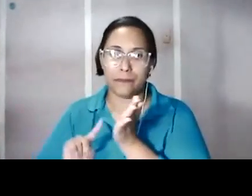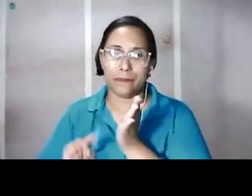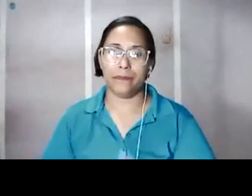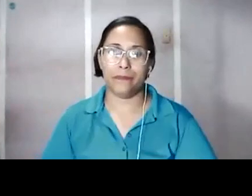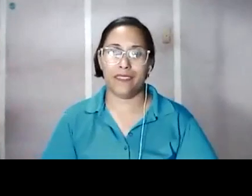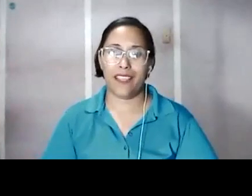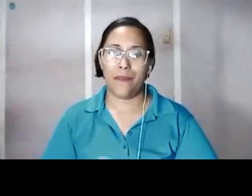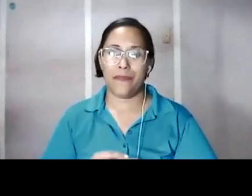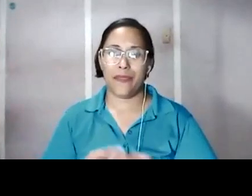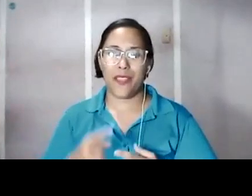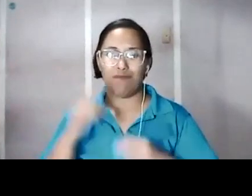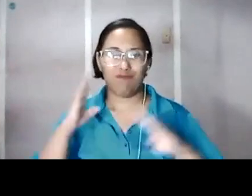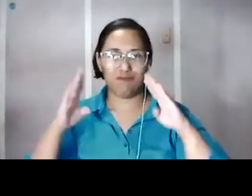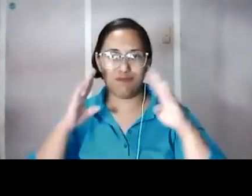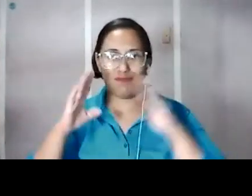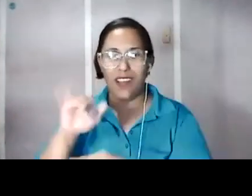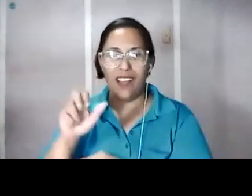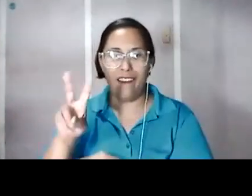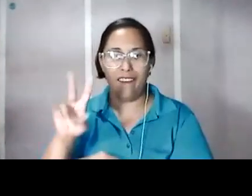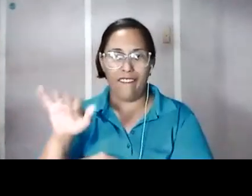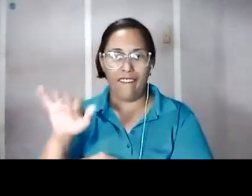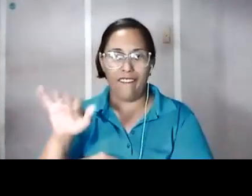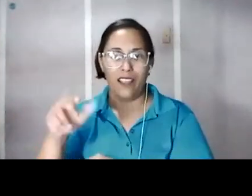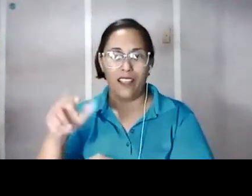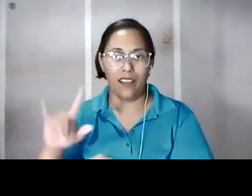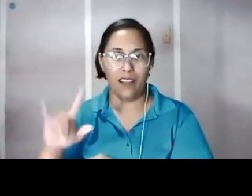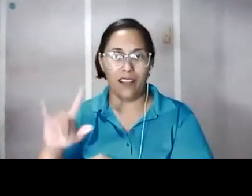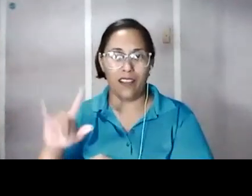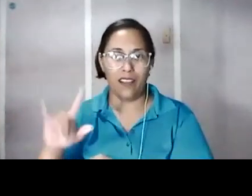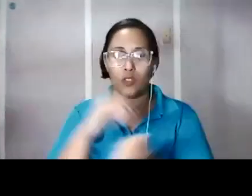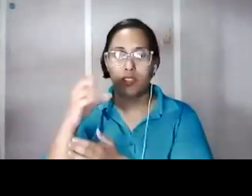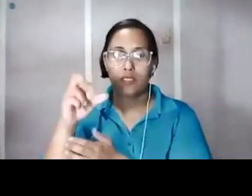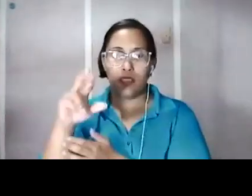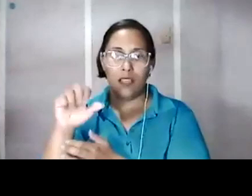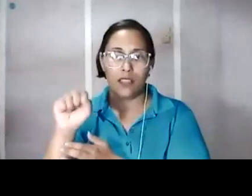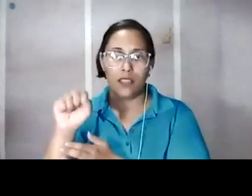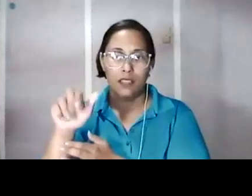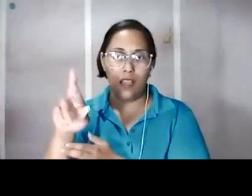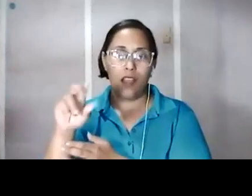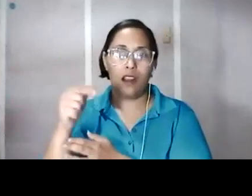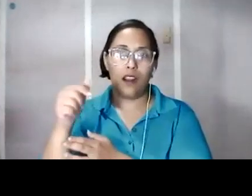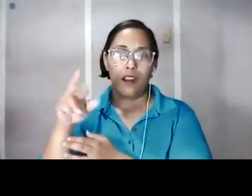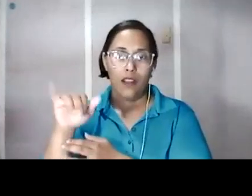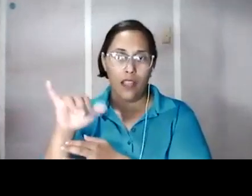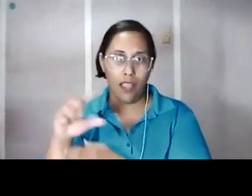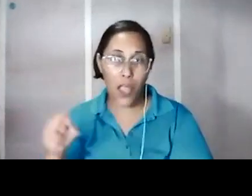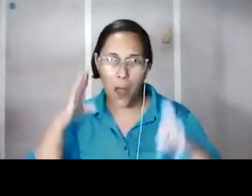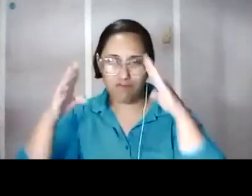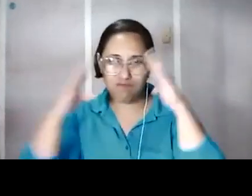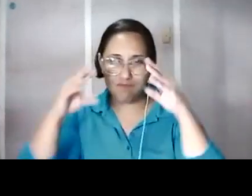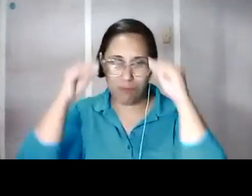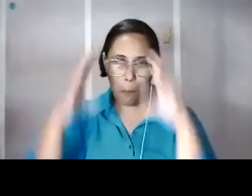Reciba saludos de Javier Alemán Iglesias, también del doctor César Rey, le envía saludos a usted como profesora y